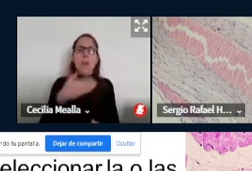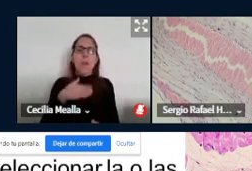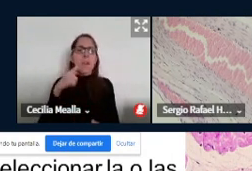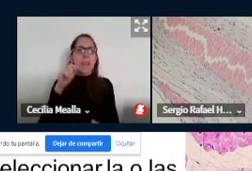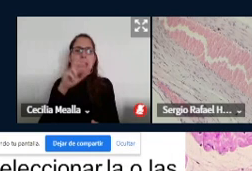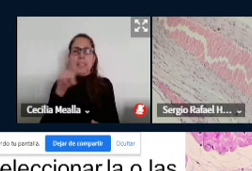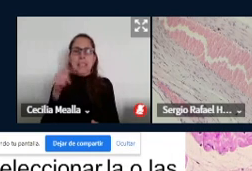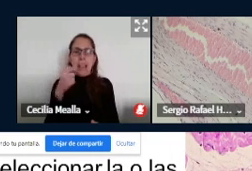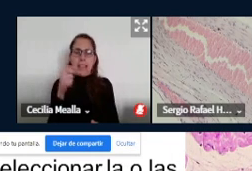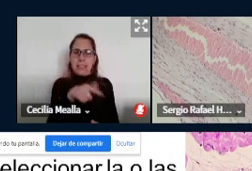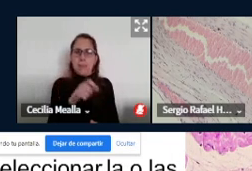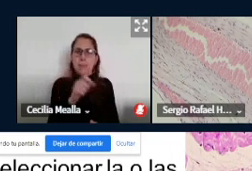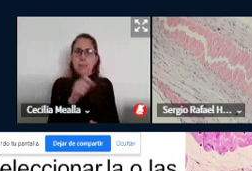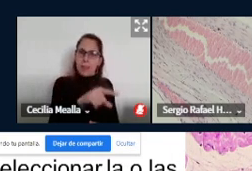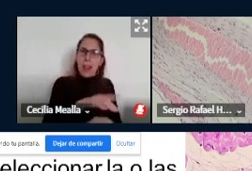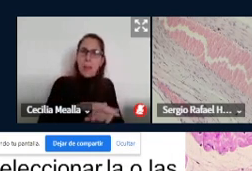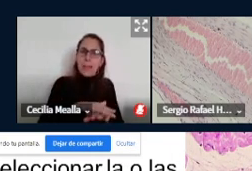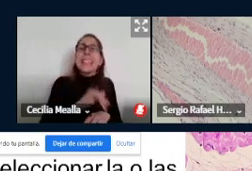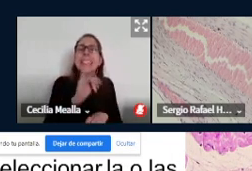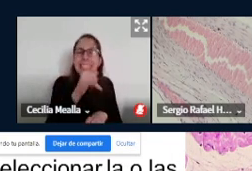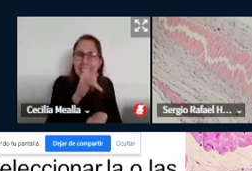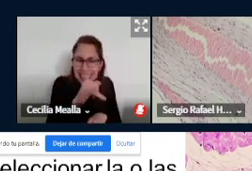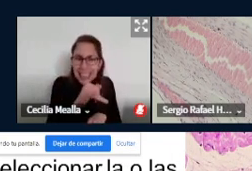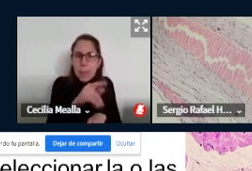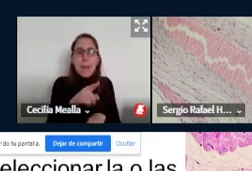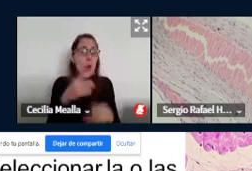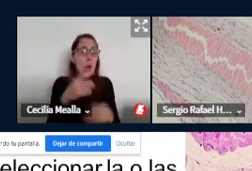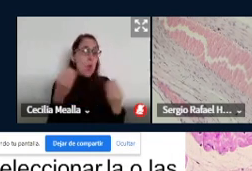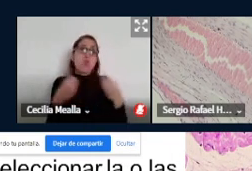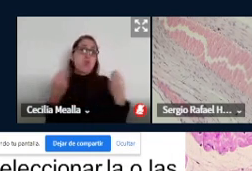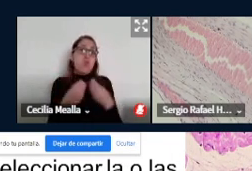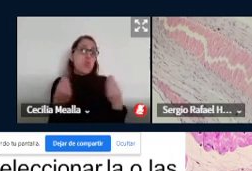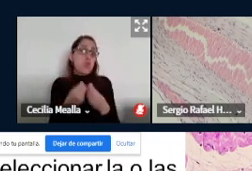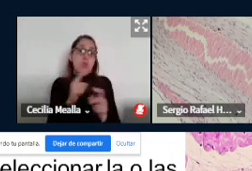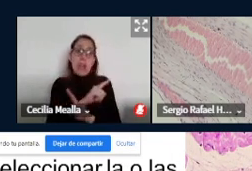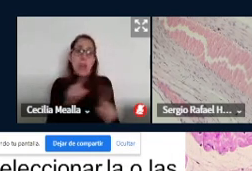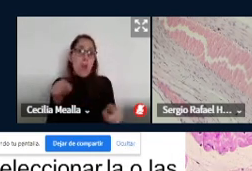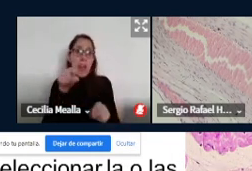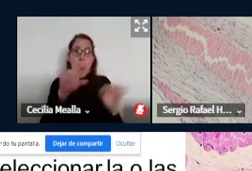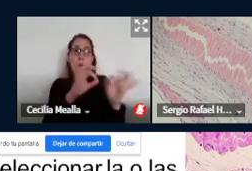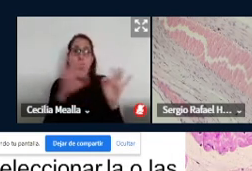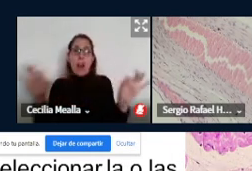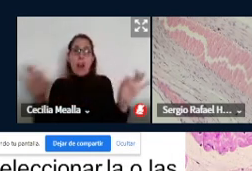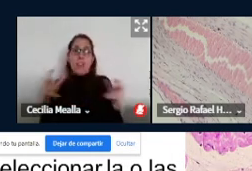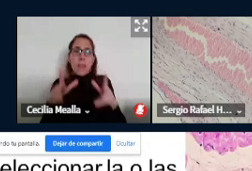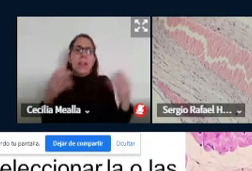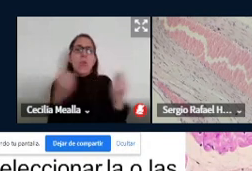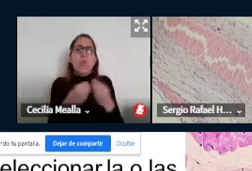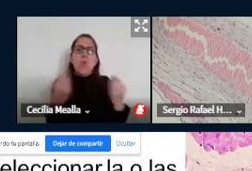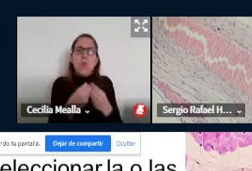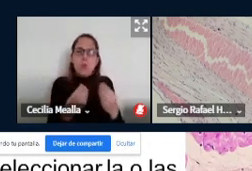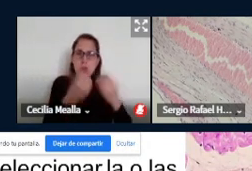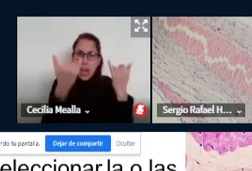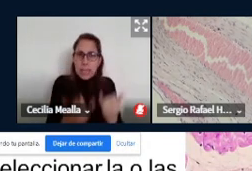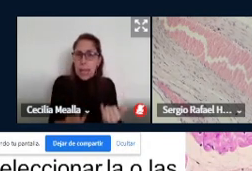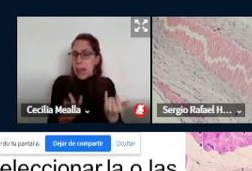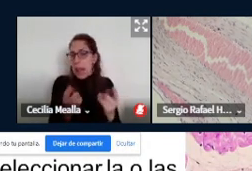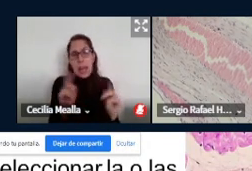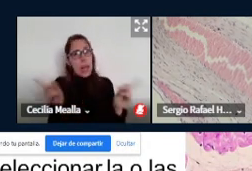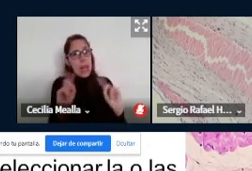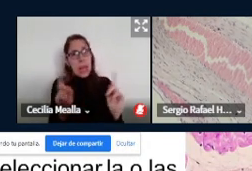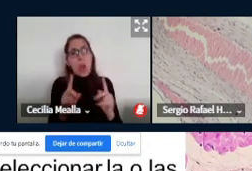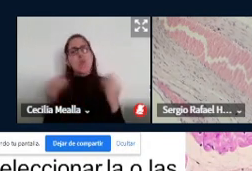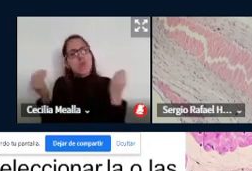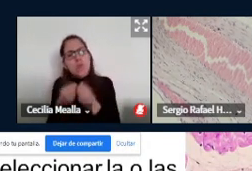periferia. Sí, Pero que no son abundantes. no Son son escasas. abundantes. Están en la periferia, pero no son abundantes. Donde